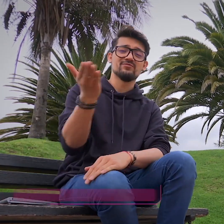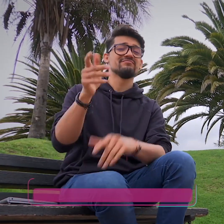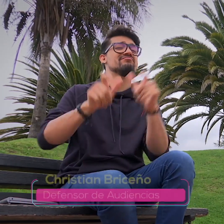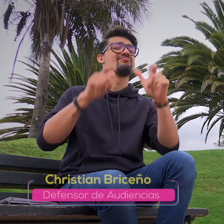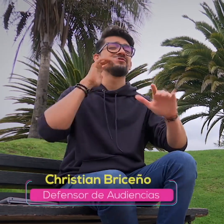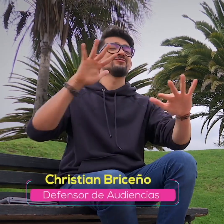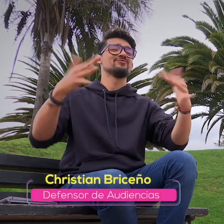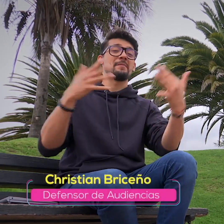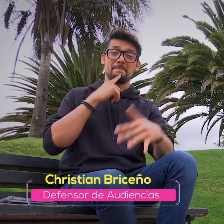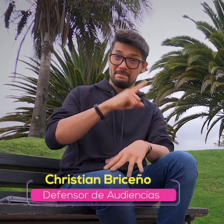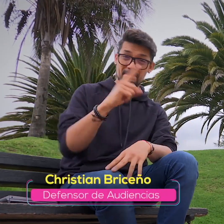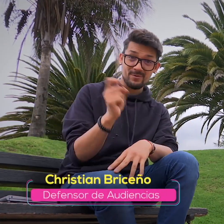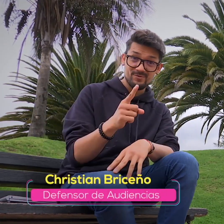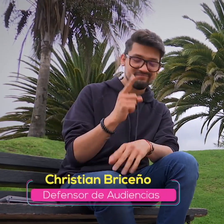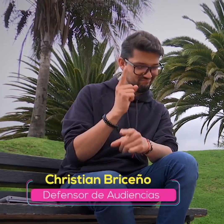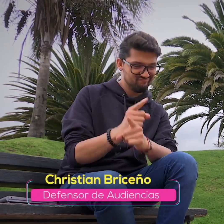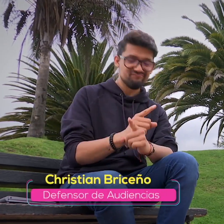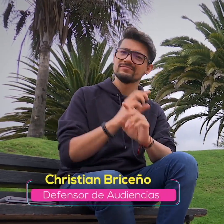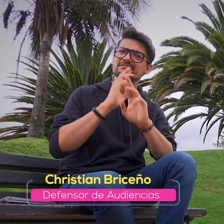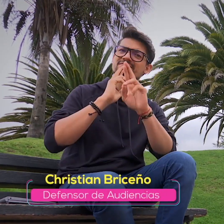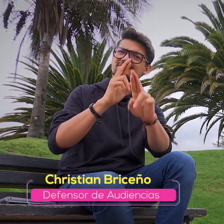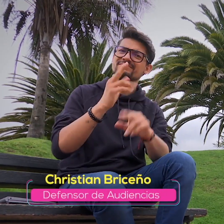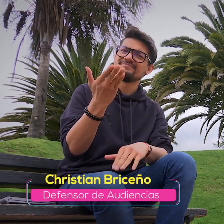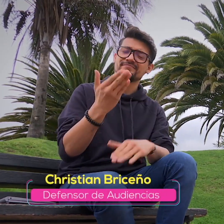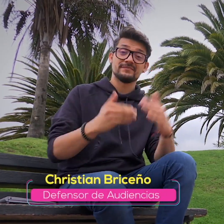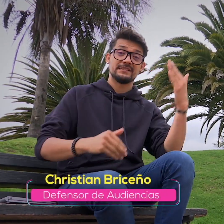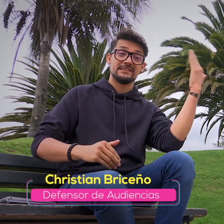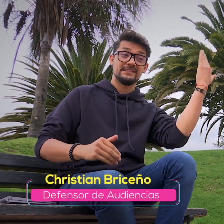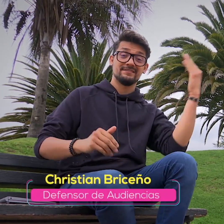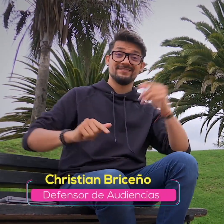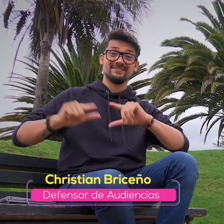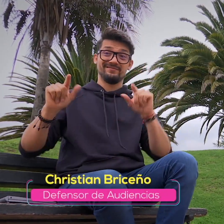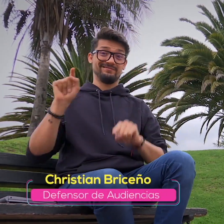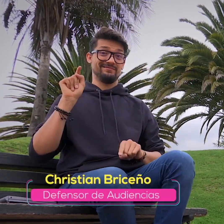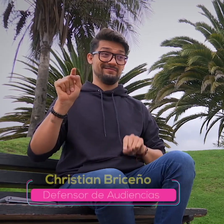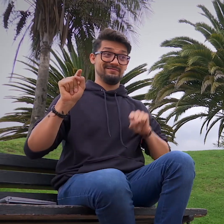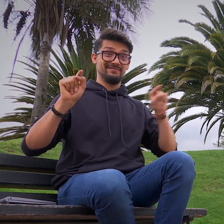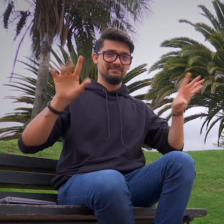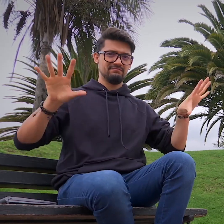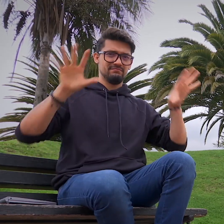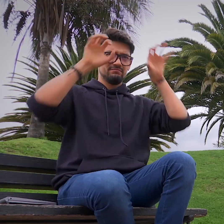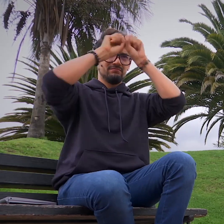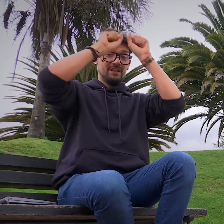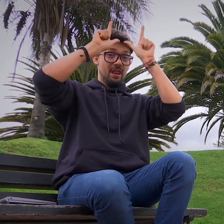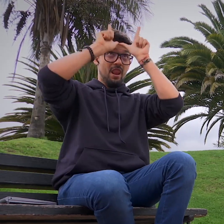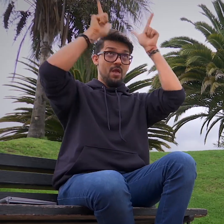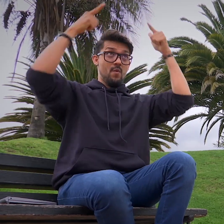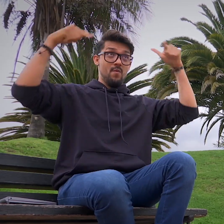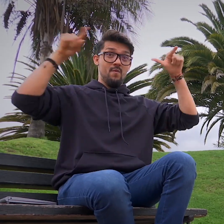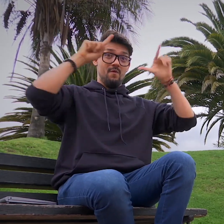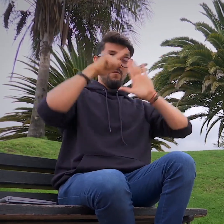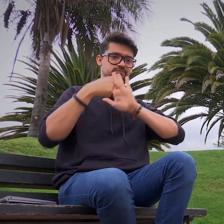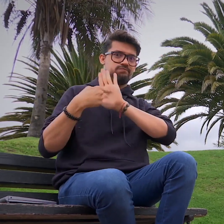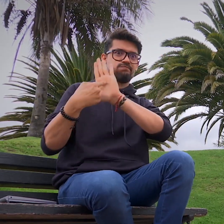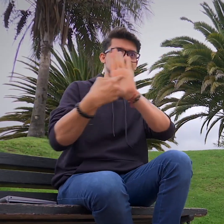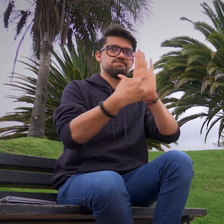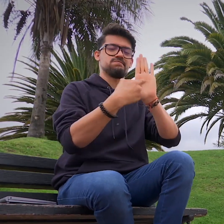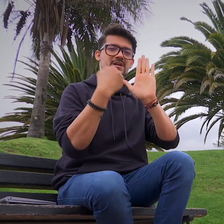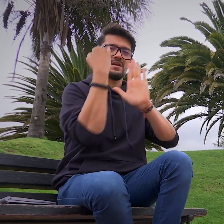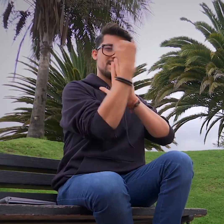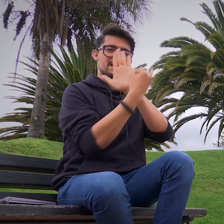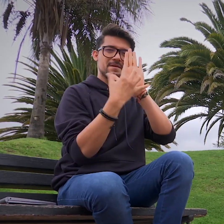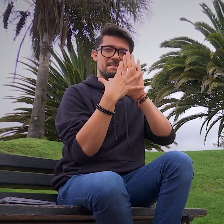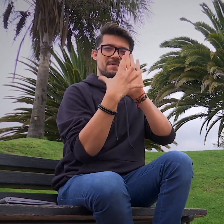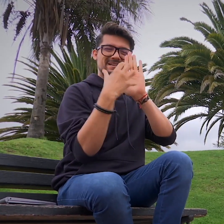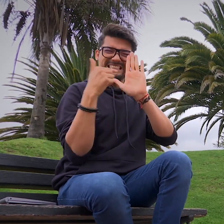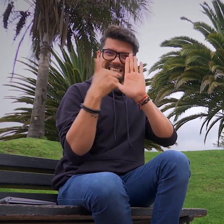Para ir finalizando nuestro programa y respondiendo a la pregunta del televidente, el cine y la televisión son un lenguaje de